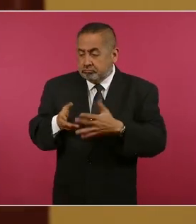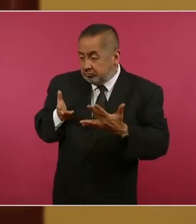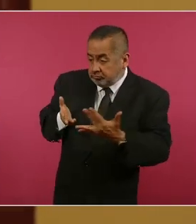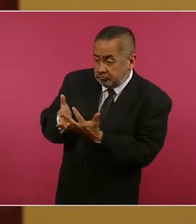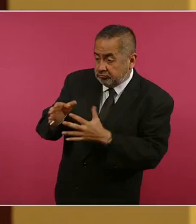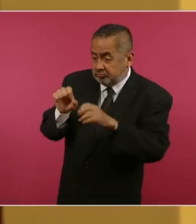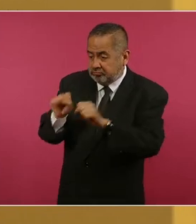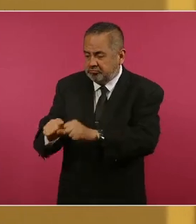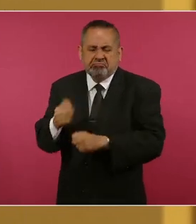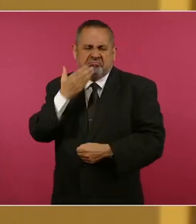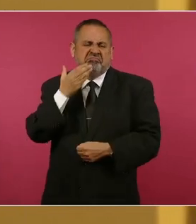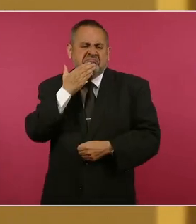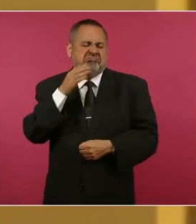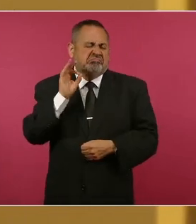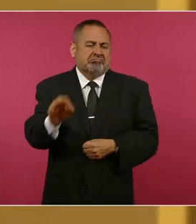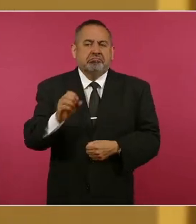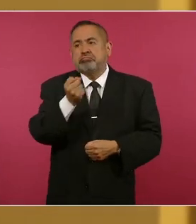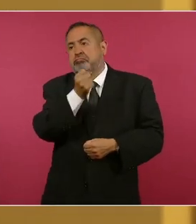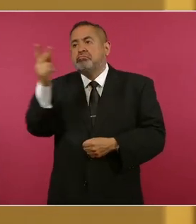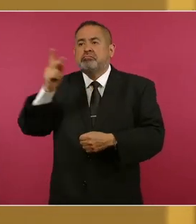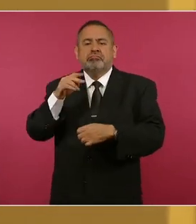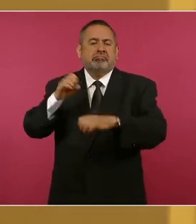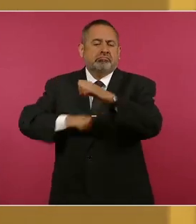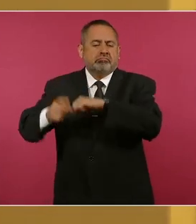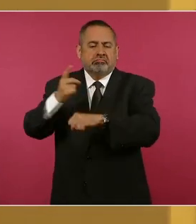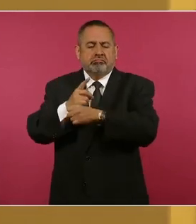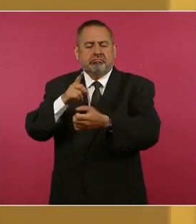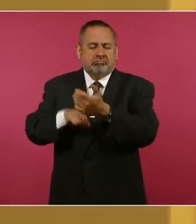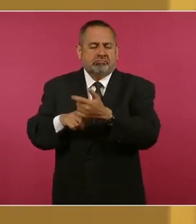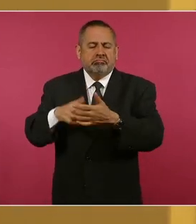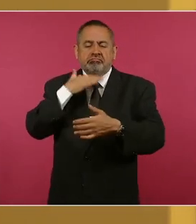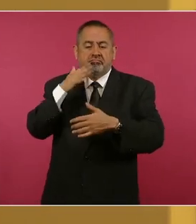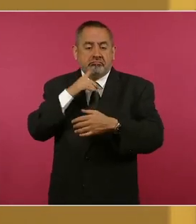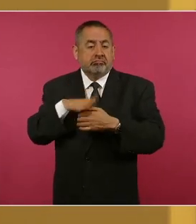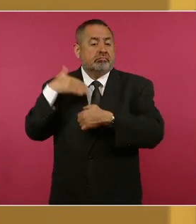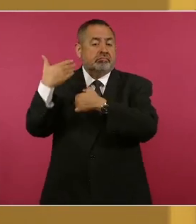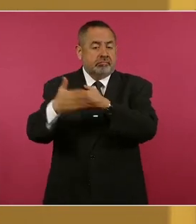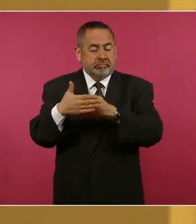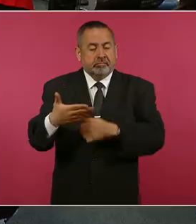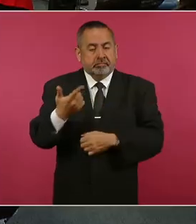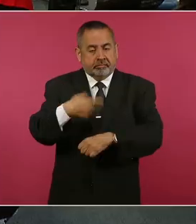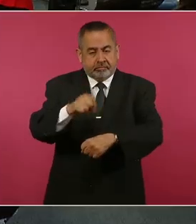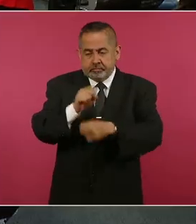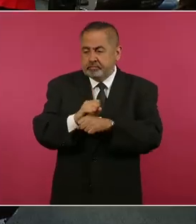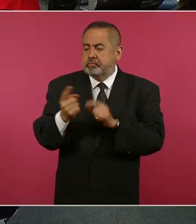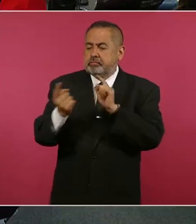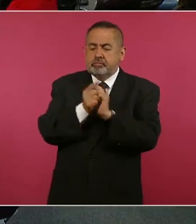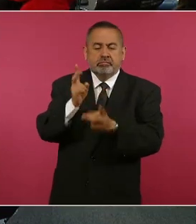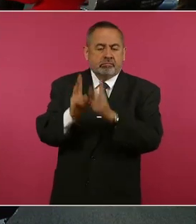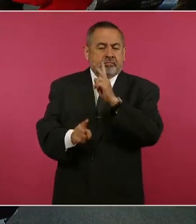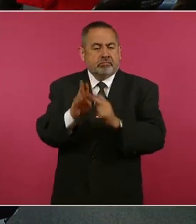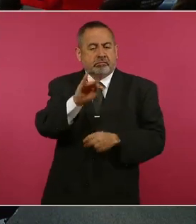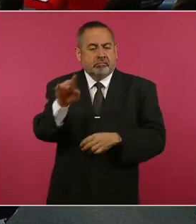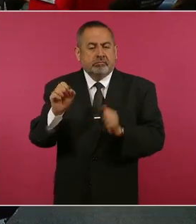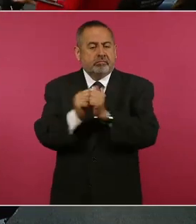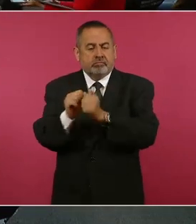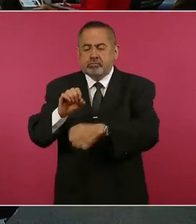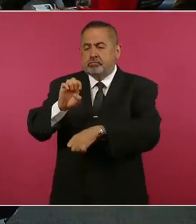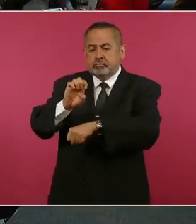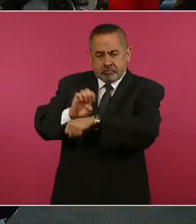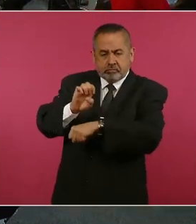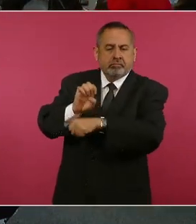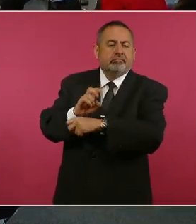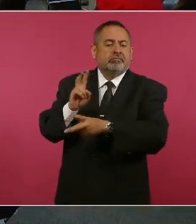política corrupta de muchas embajadas. La próxima semana me reuniré con el presidente Biden y expondré el tema de Ecuador y su